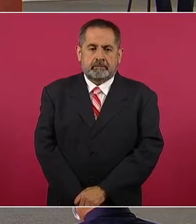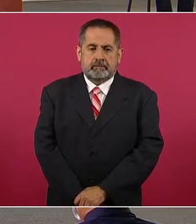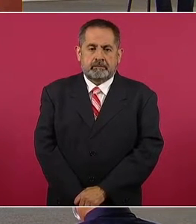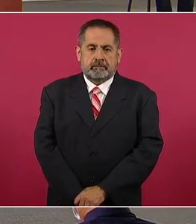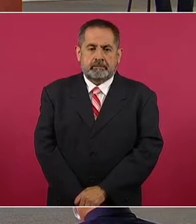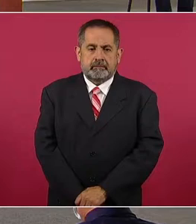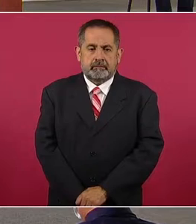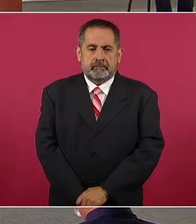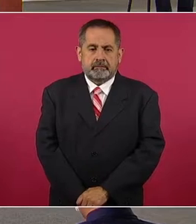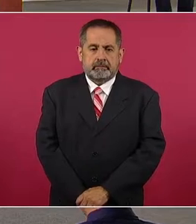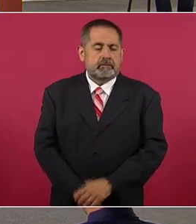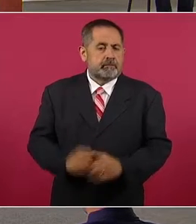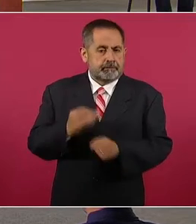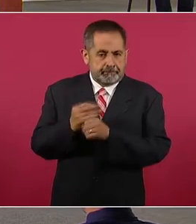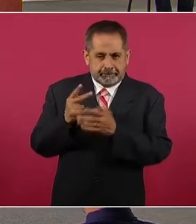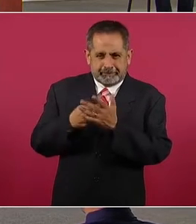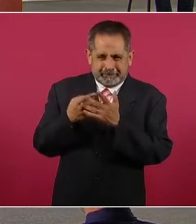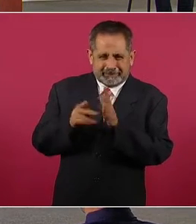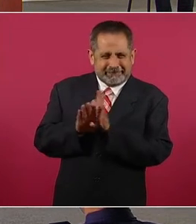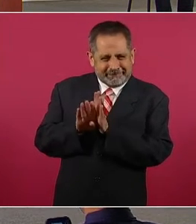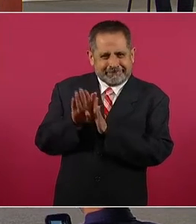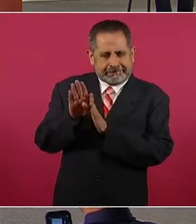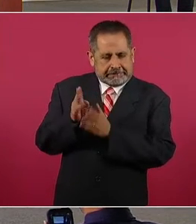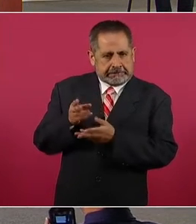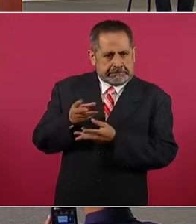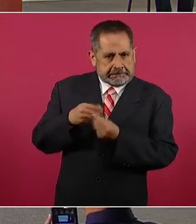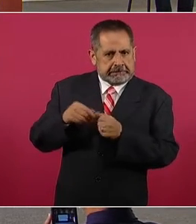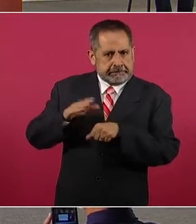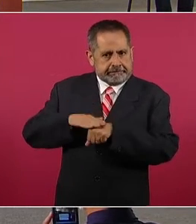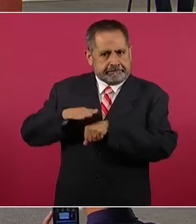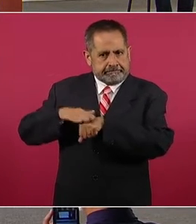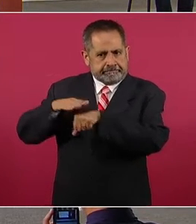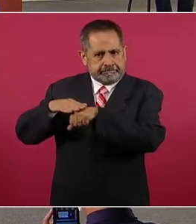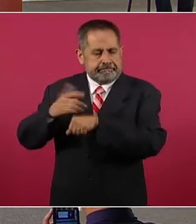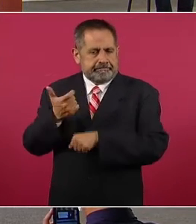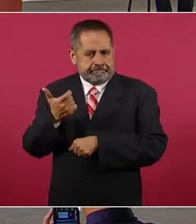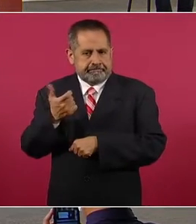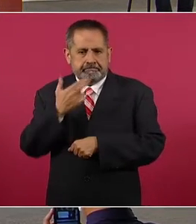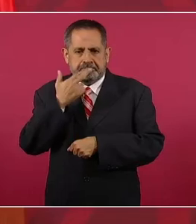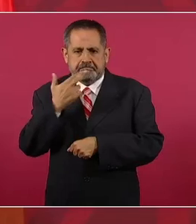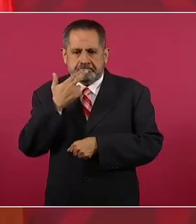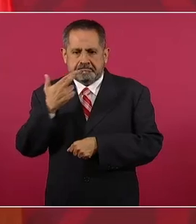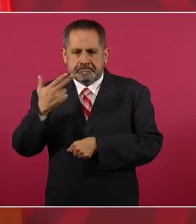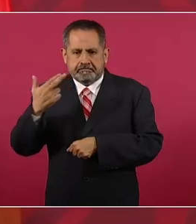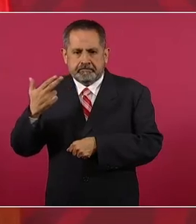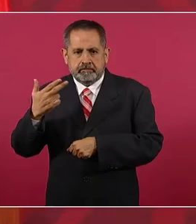Y está levantando otra vez, porque hay